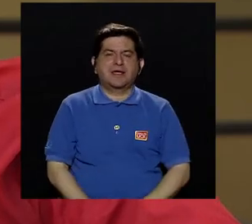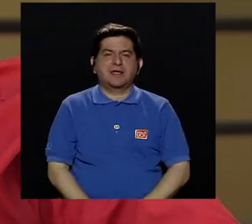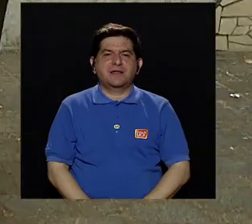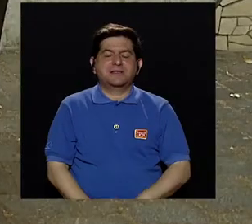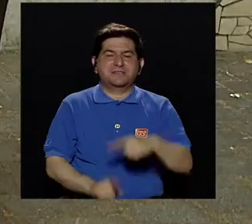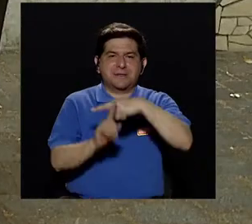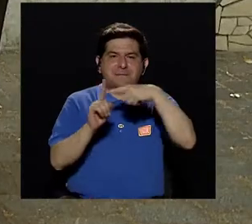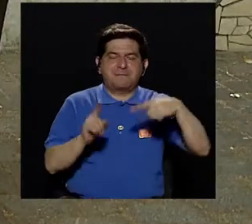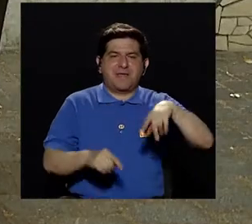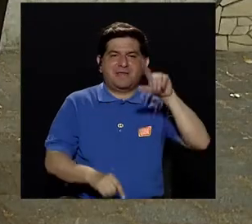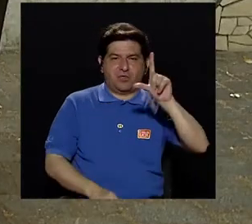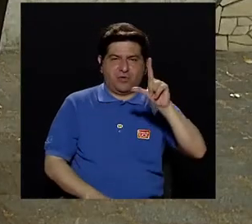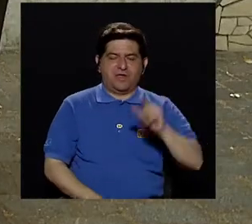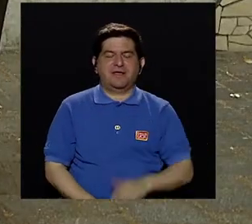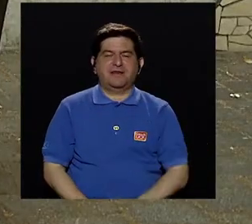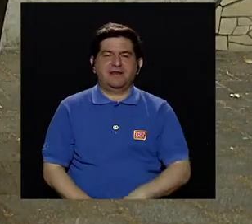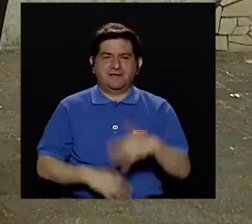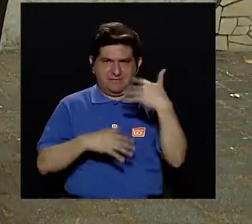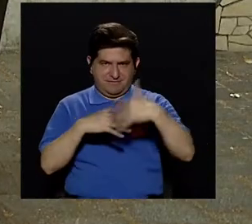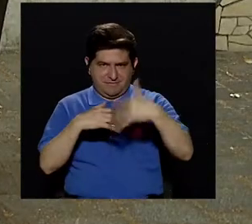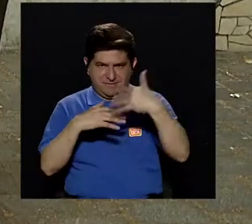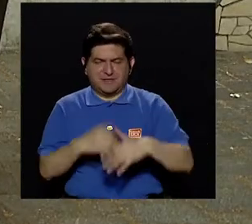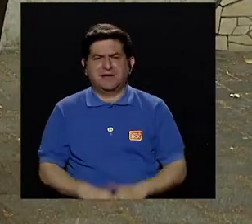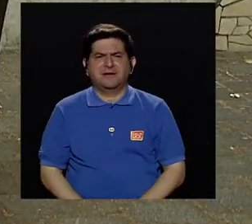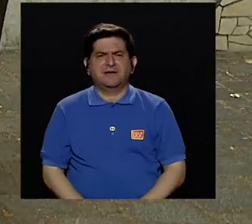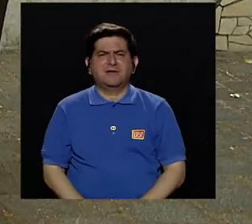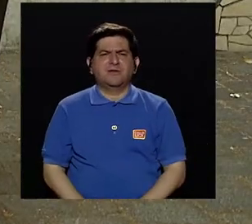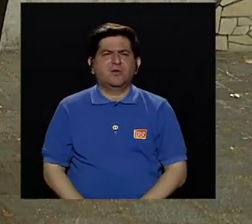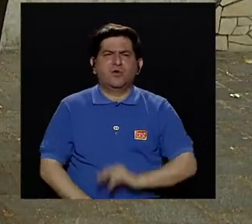litro de sangre. Eso le iba a preguntar, que cuánto es, si